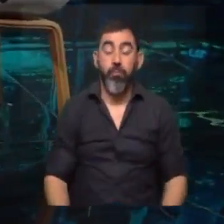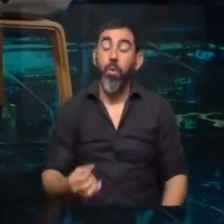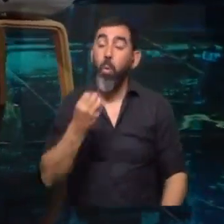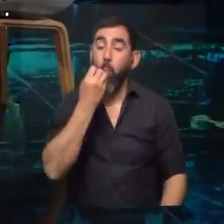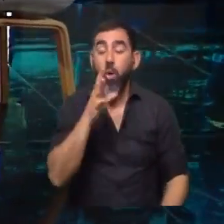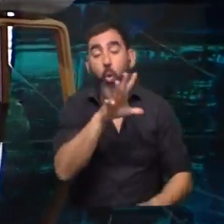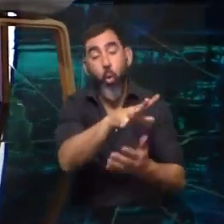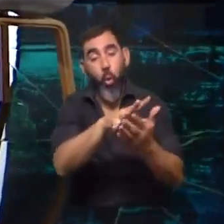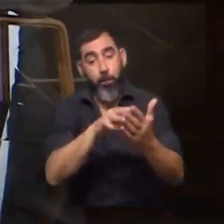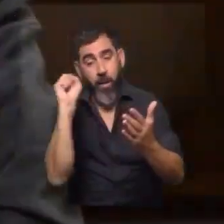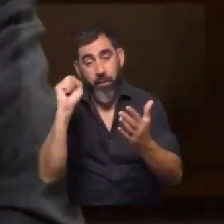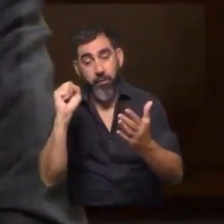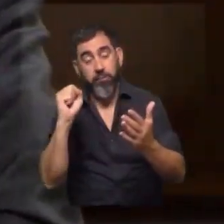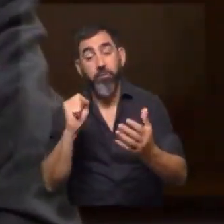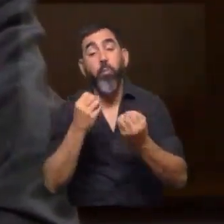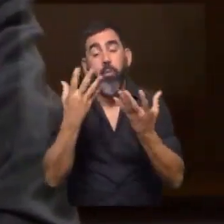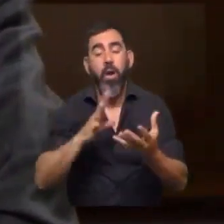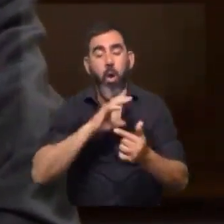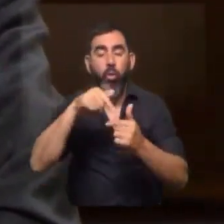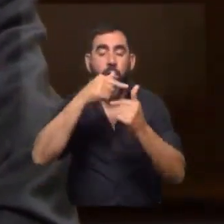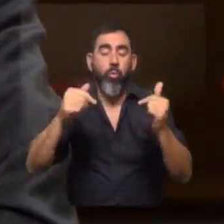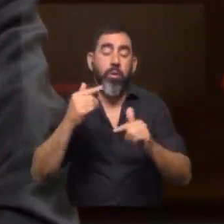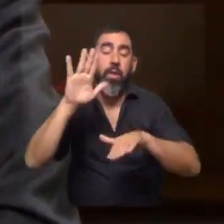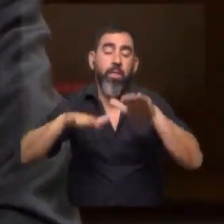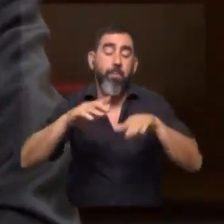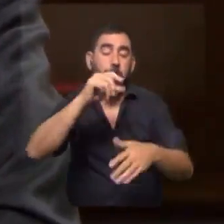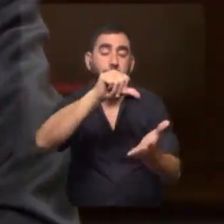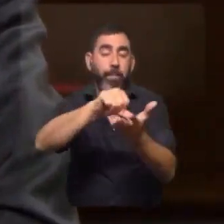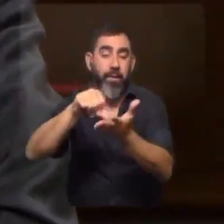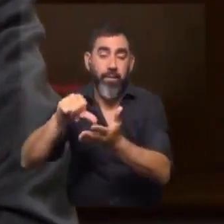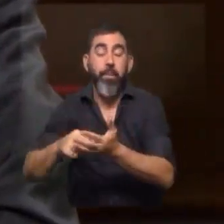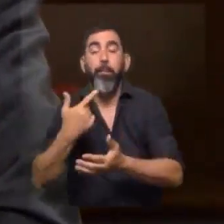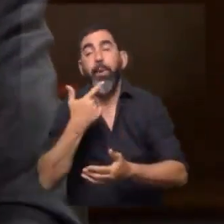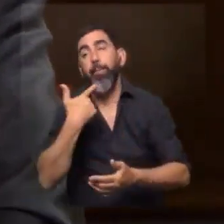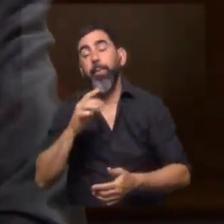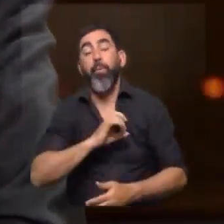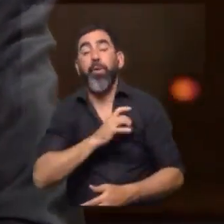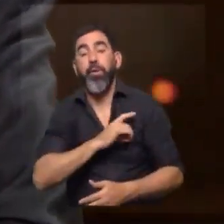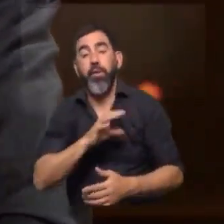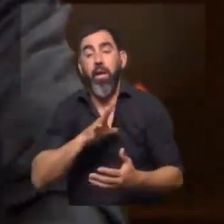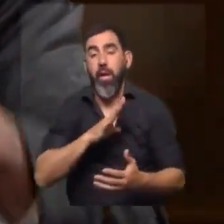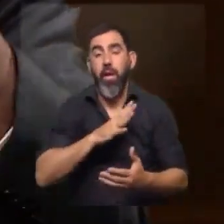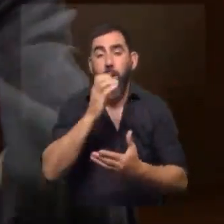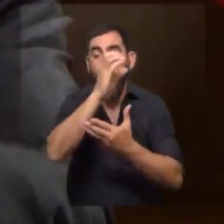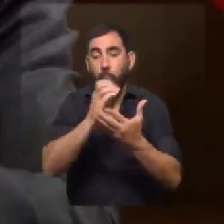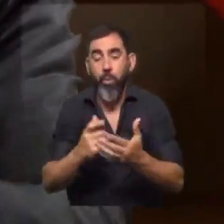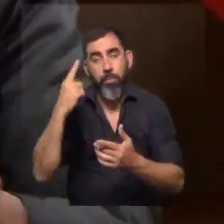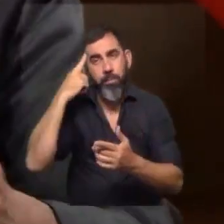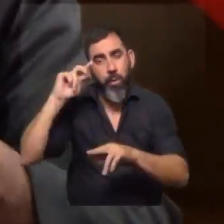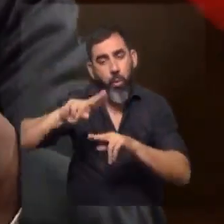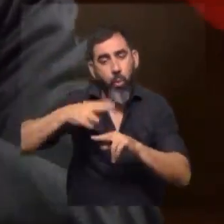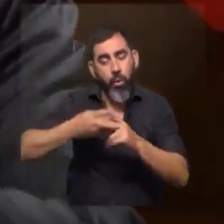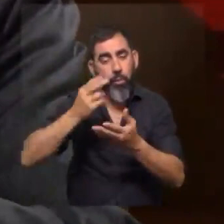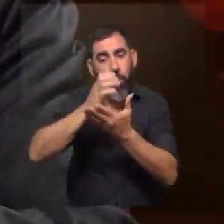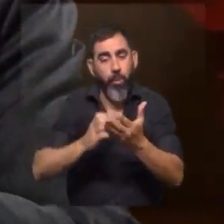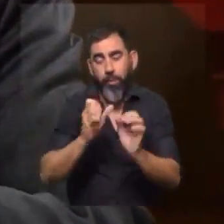país tiene que ver bien, porque hay otro fenómeno, no sé si pasa acá, pero en Chile el currículum está sobrecargado. O sea, claro, hay que pensar de nuevo el currículum. No podemos